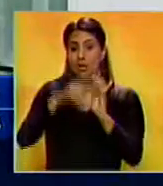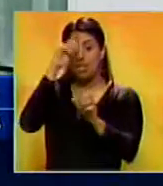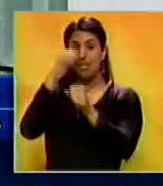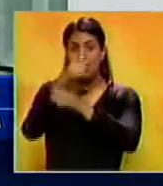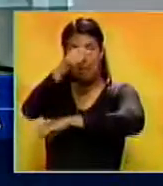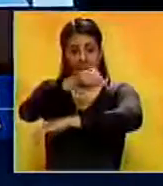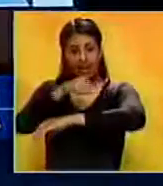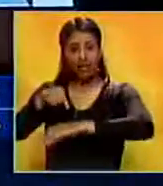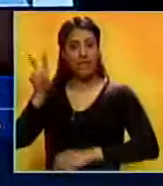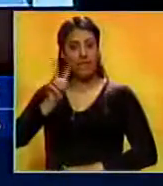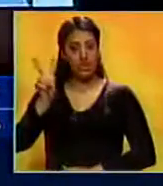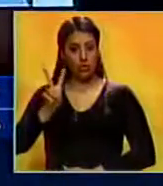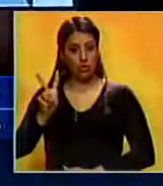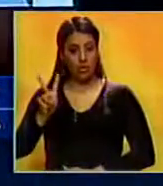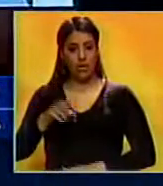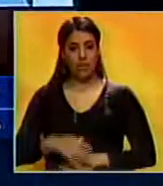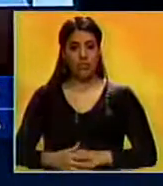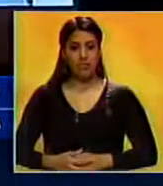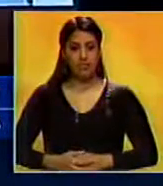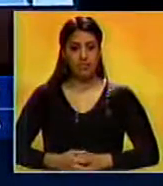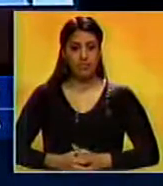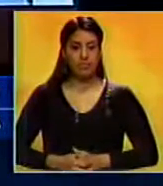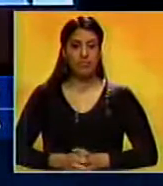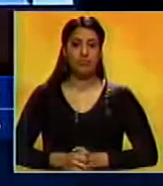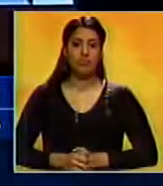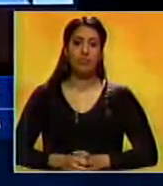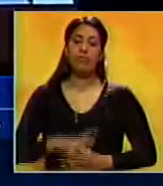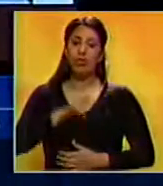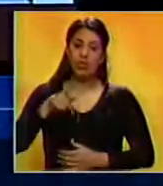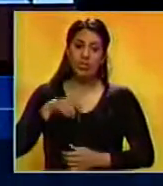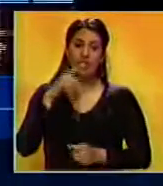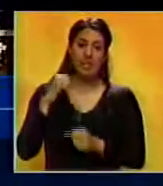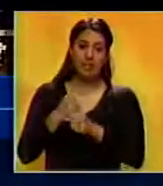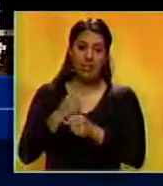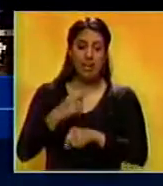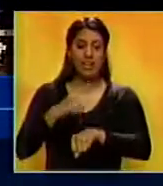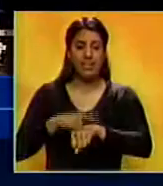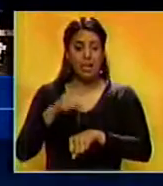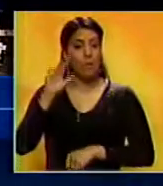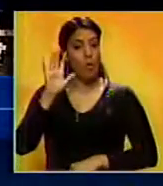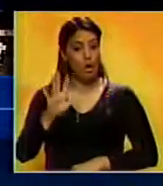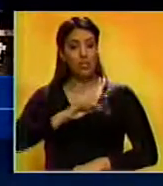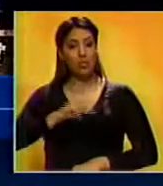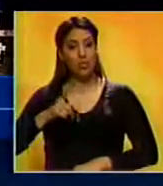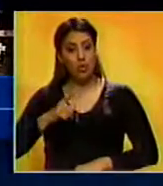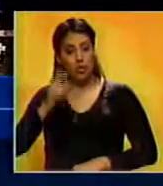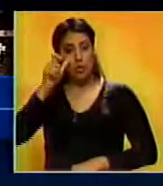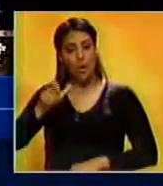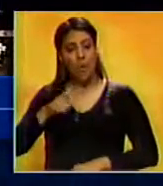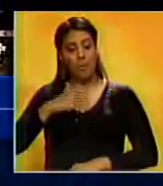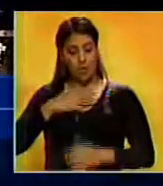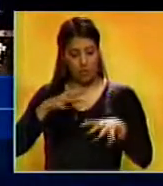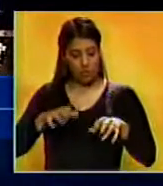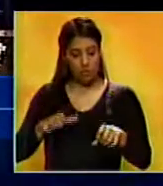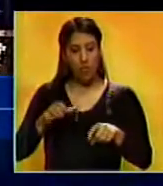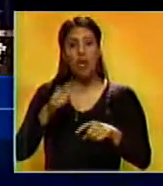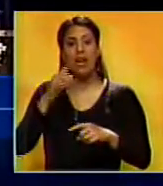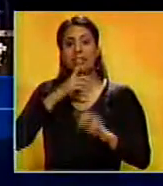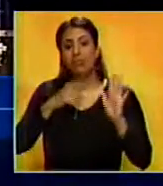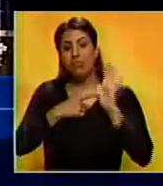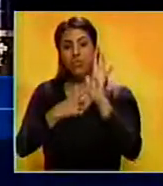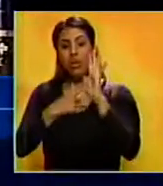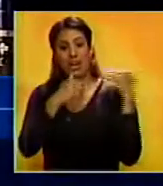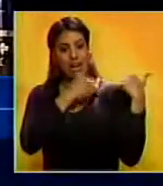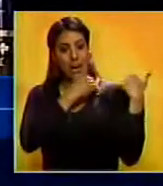del arquitecto venezolano Miguel Arroyo. Ser contemporáneos con nuestro tiempo, tal como lo fue Arroyo con el suyo, pues su